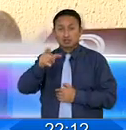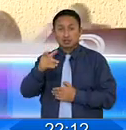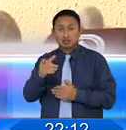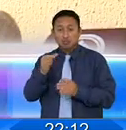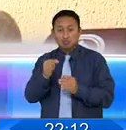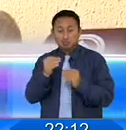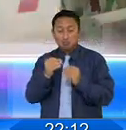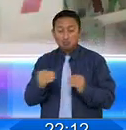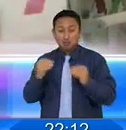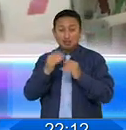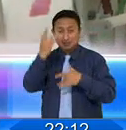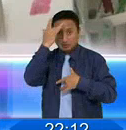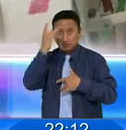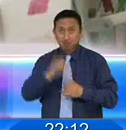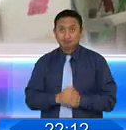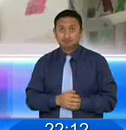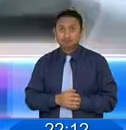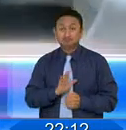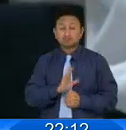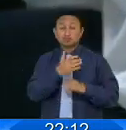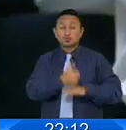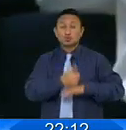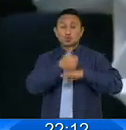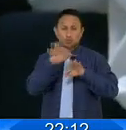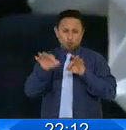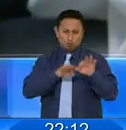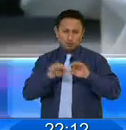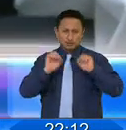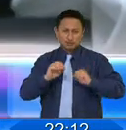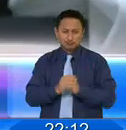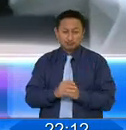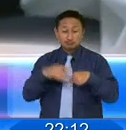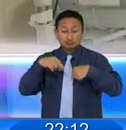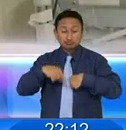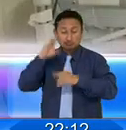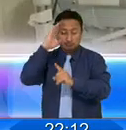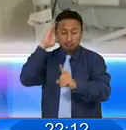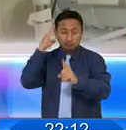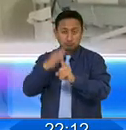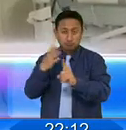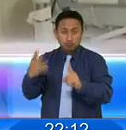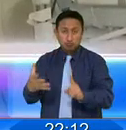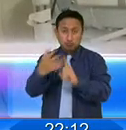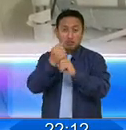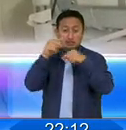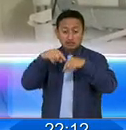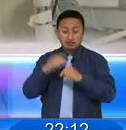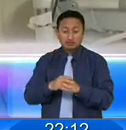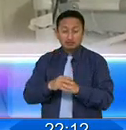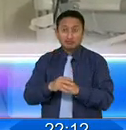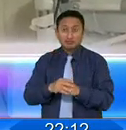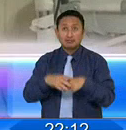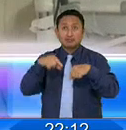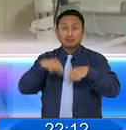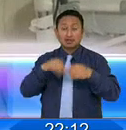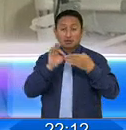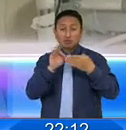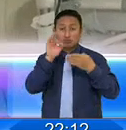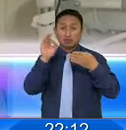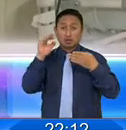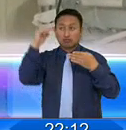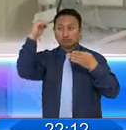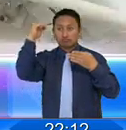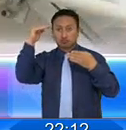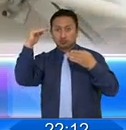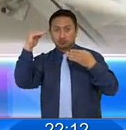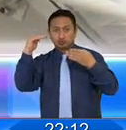más positivos. Ante ello, las autoridades aclaran que la intención de las medidas adoptadas fue con el fin de reducir la tendencia de crecimiento que se